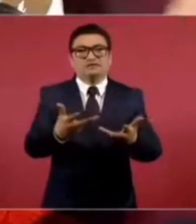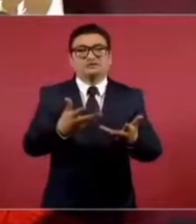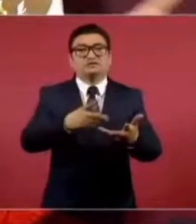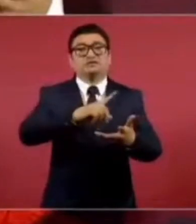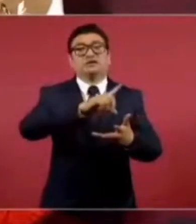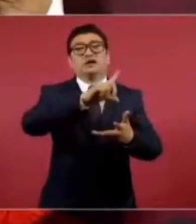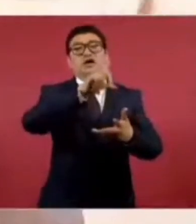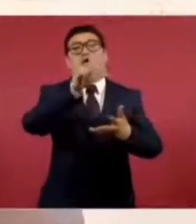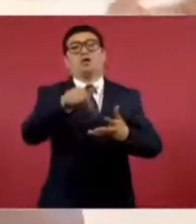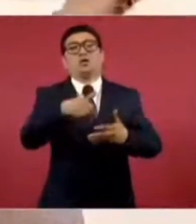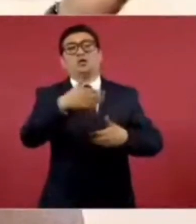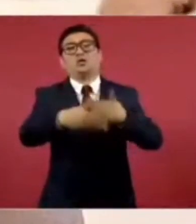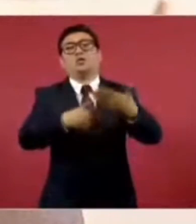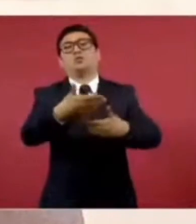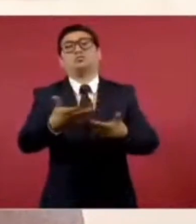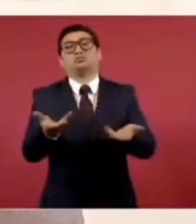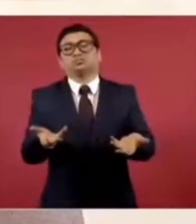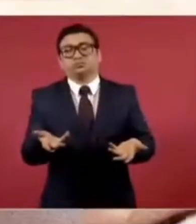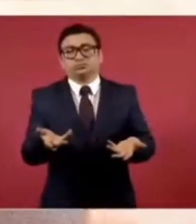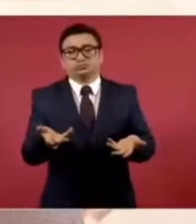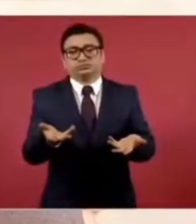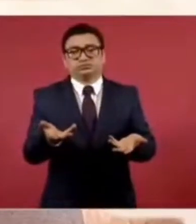Sí,